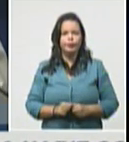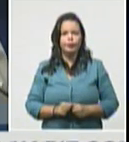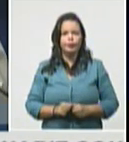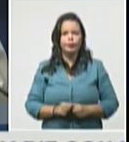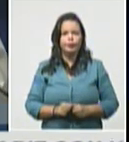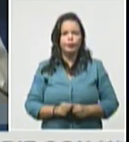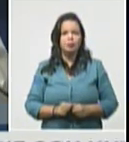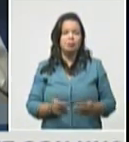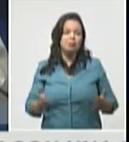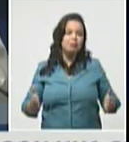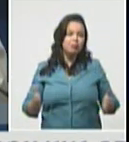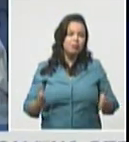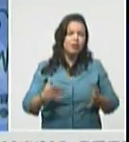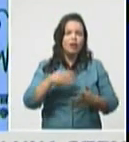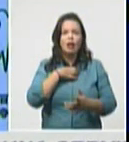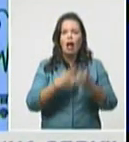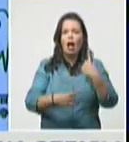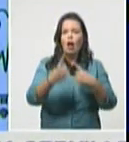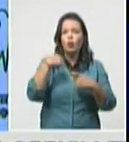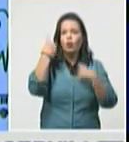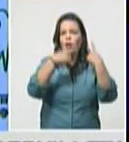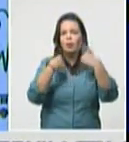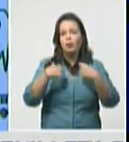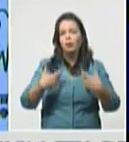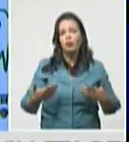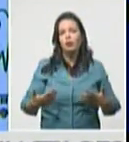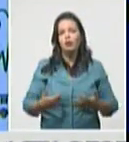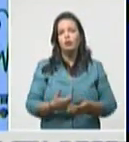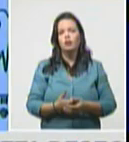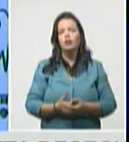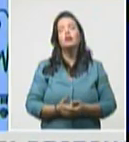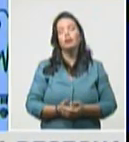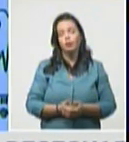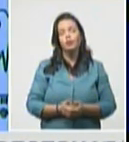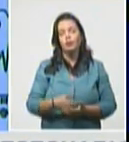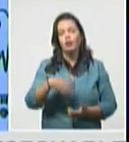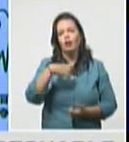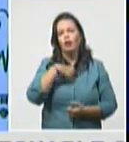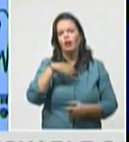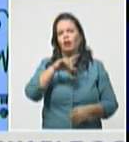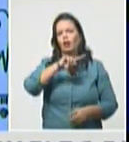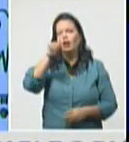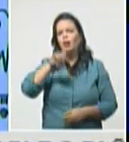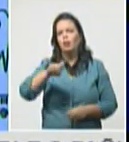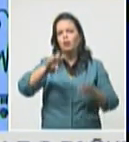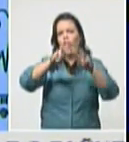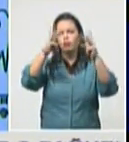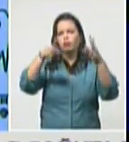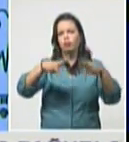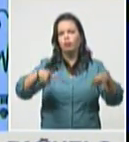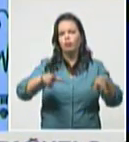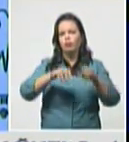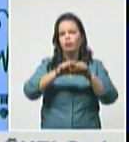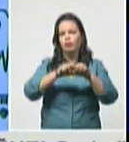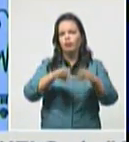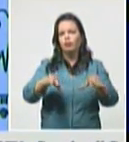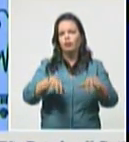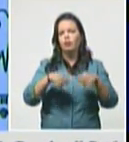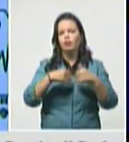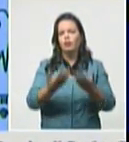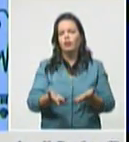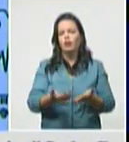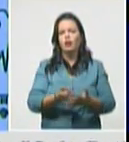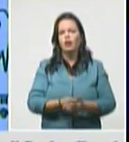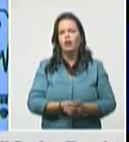Héctor, ¿tenemos algo? Así es, doctor, tenemos un comentario que nos hace un usuario en redes sociales y dice lo siguiente: sería bueno